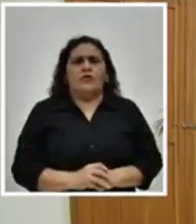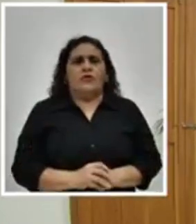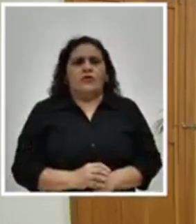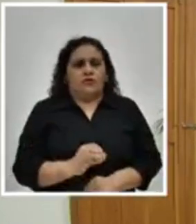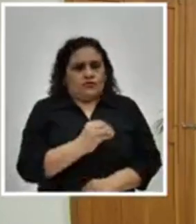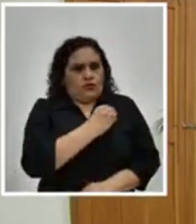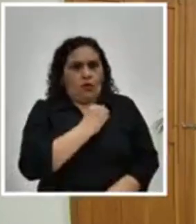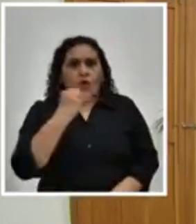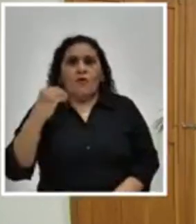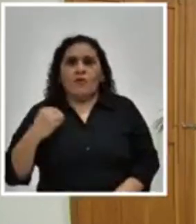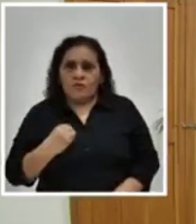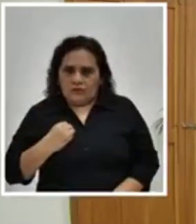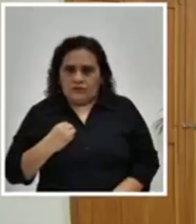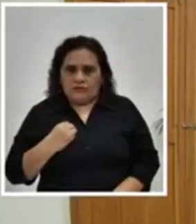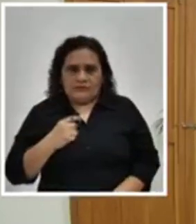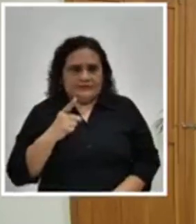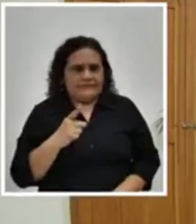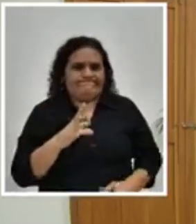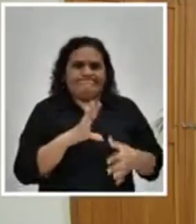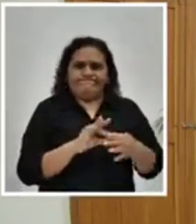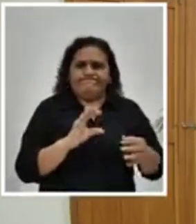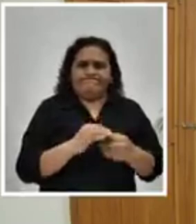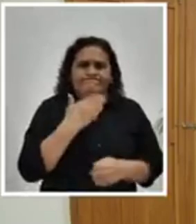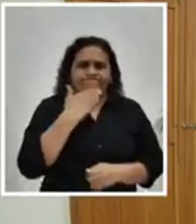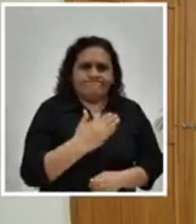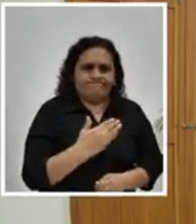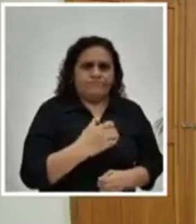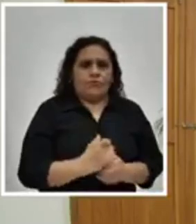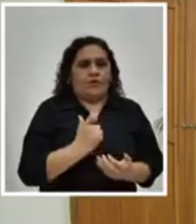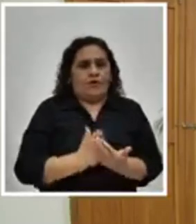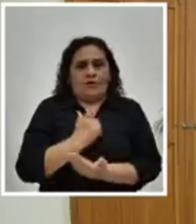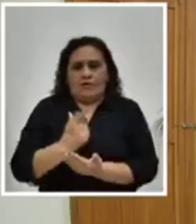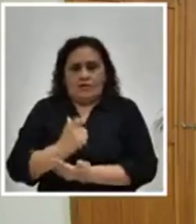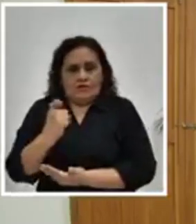la rendición de cuentas claras, el manejo eficiente de los